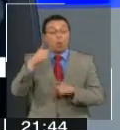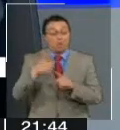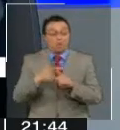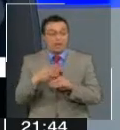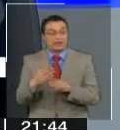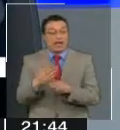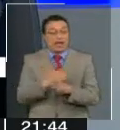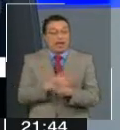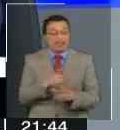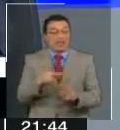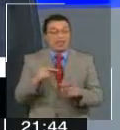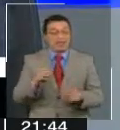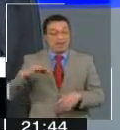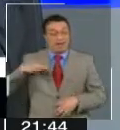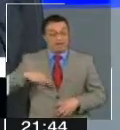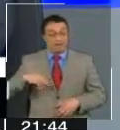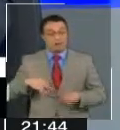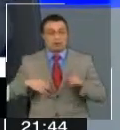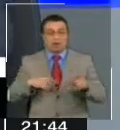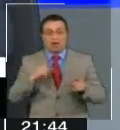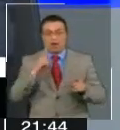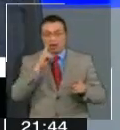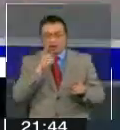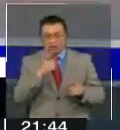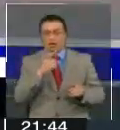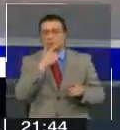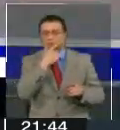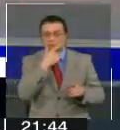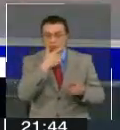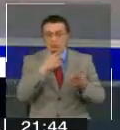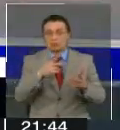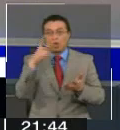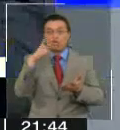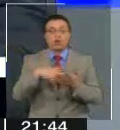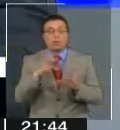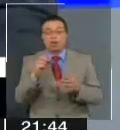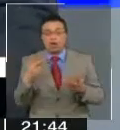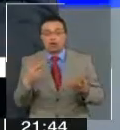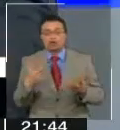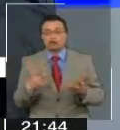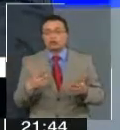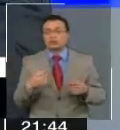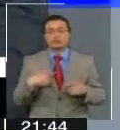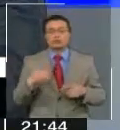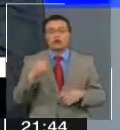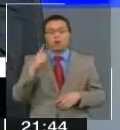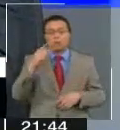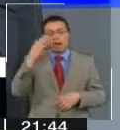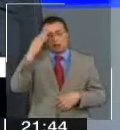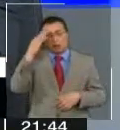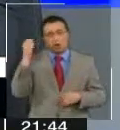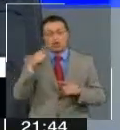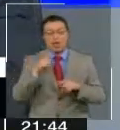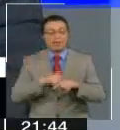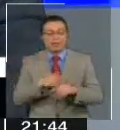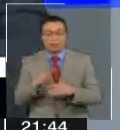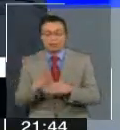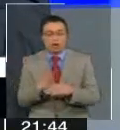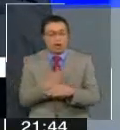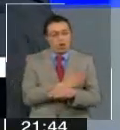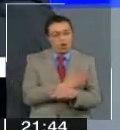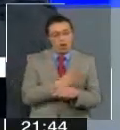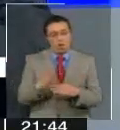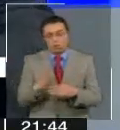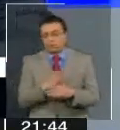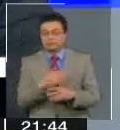usted cesara en el cargo, obviamente que hay una desviación de funciones. Bueno, ¿en este caso el 2002? No recuerdo el tiempo que él se la había aumentado. Si lo